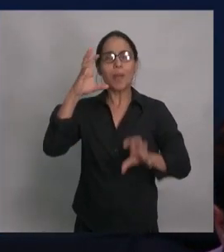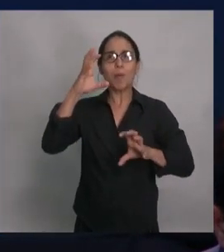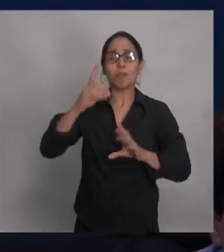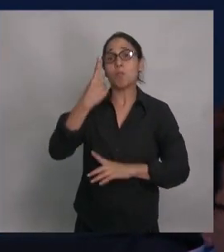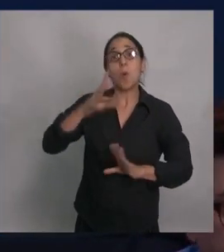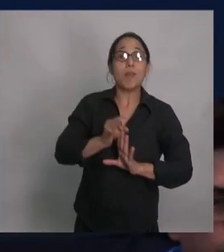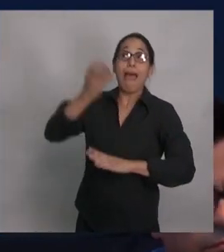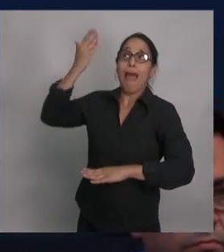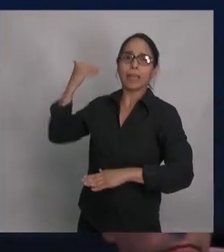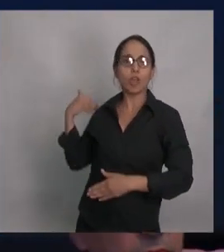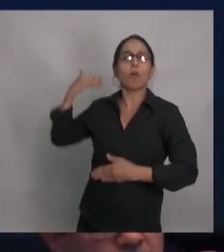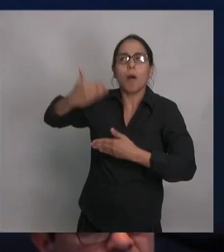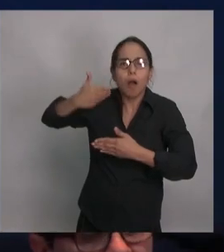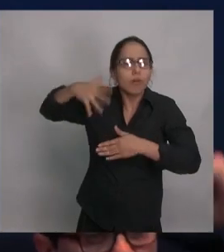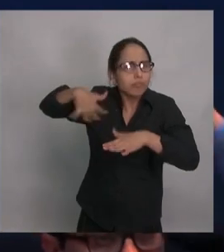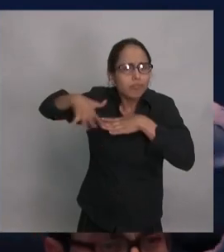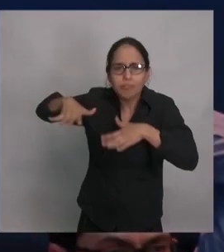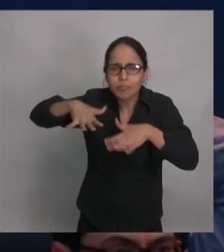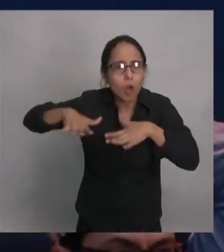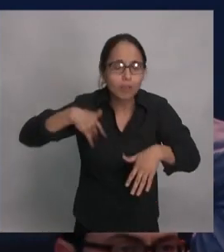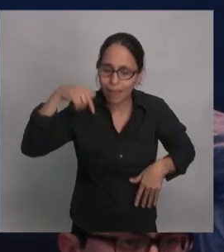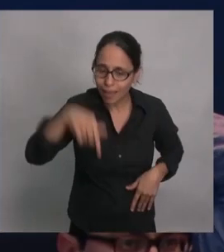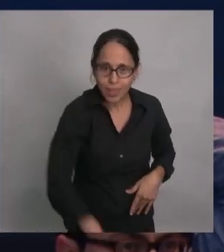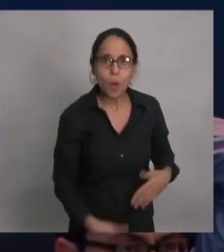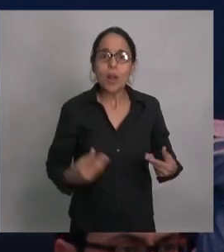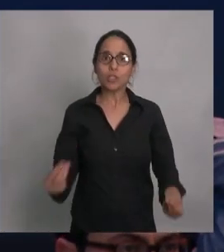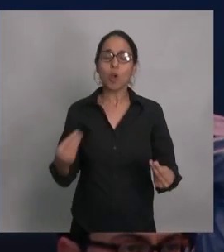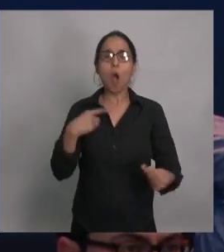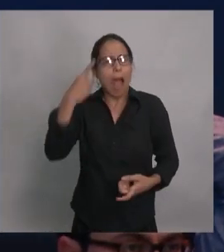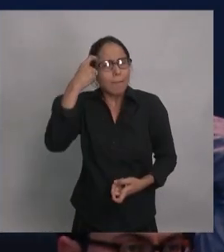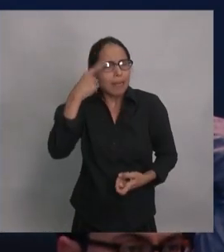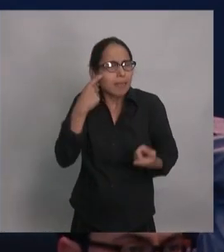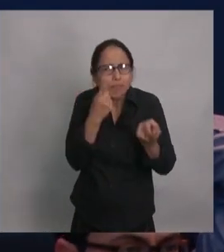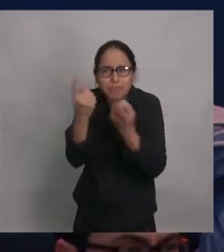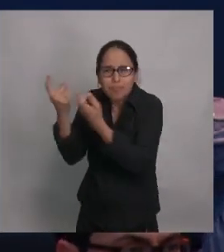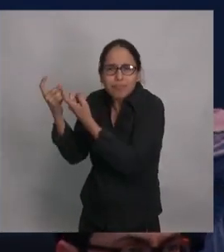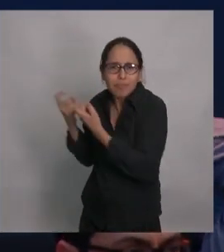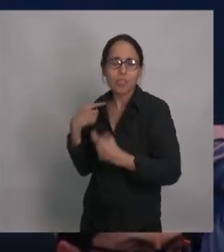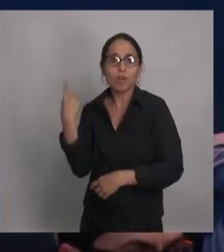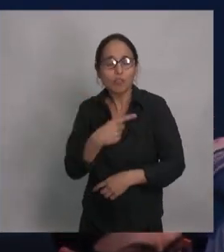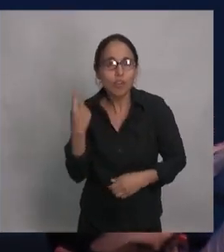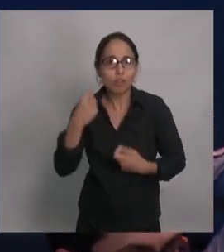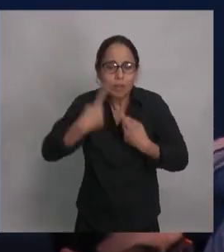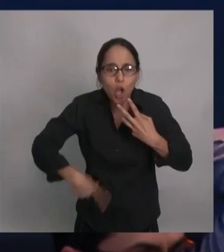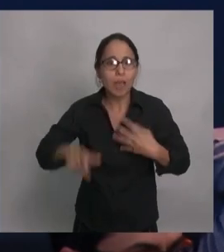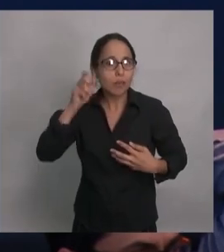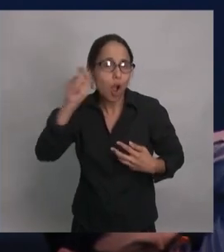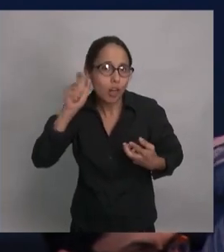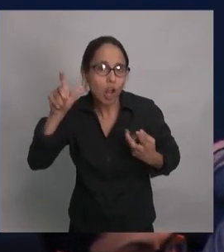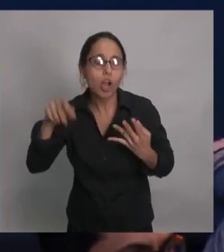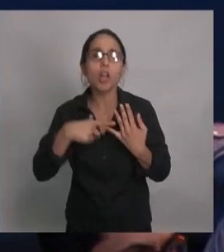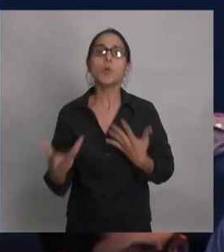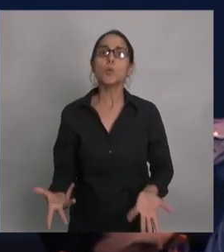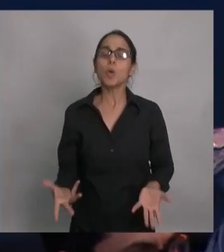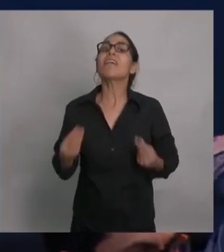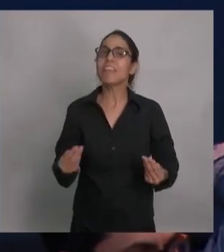emociono además, pienso que lo que logramos, porque he aprendido mucho este año, lo que logramos hacer es que el Frente Amplio se transformó en